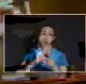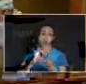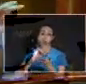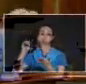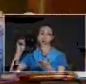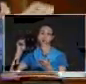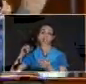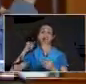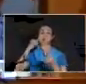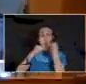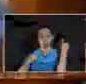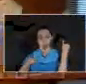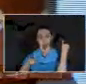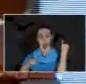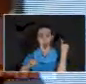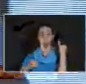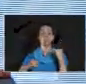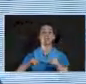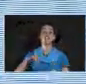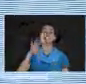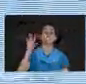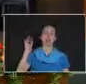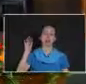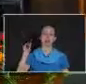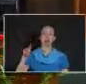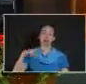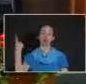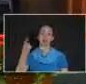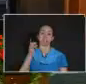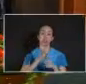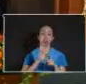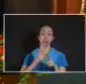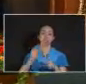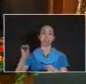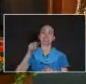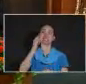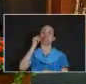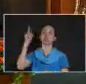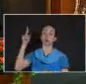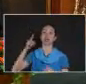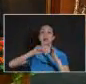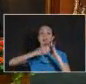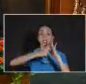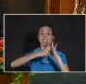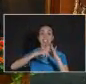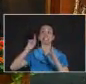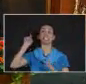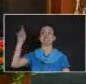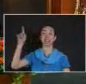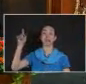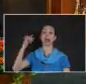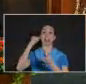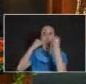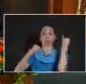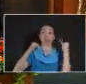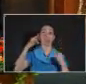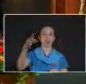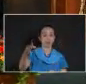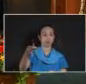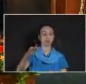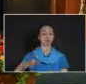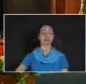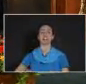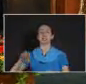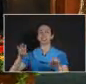las cosas que el Señor empieza y que Él sí las va a terminar. Y entonces yo me puse a pensar: